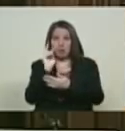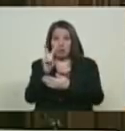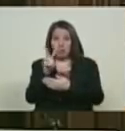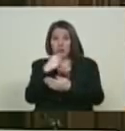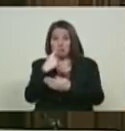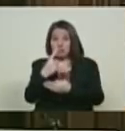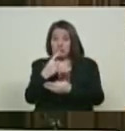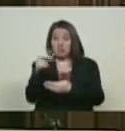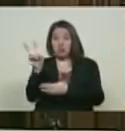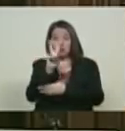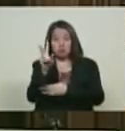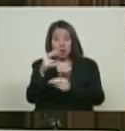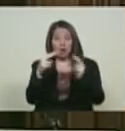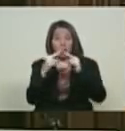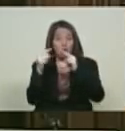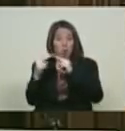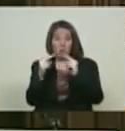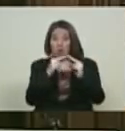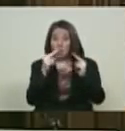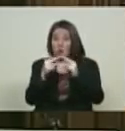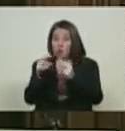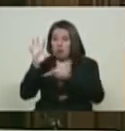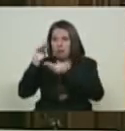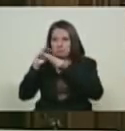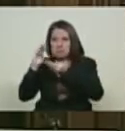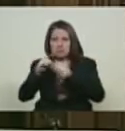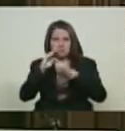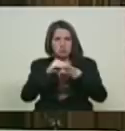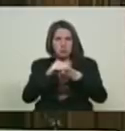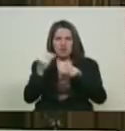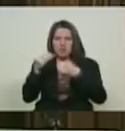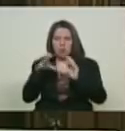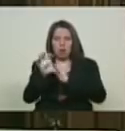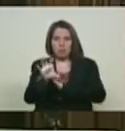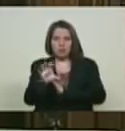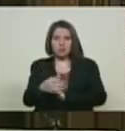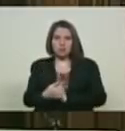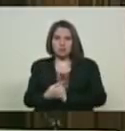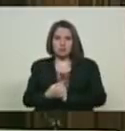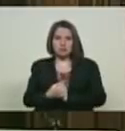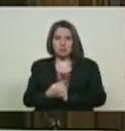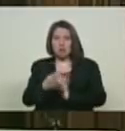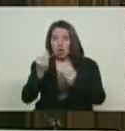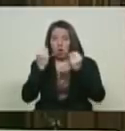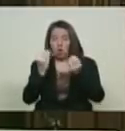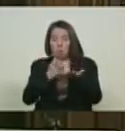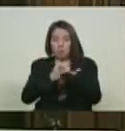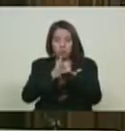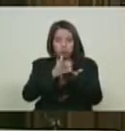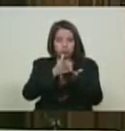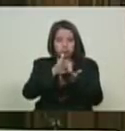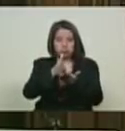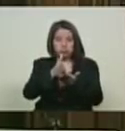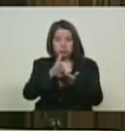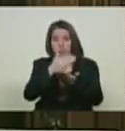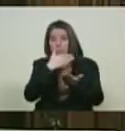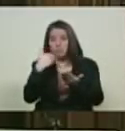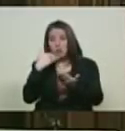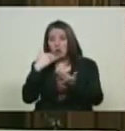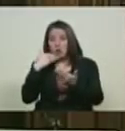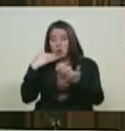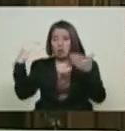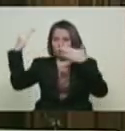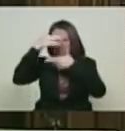Venezuela para que Venezuela vaya sacando conclusiones, nuestra patria. ¿Cuál es el camino de Venezuela? El terrorismo, la